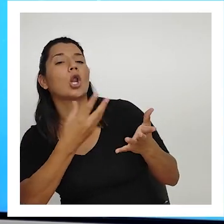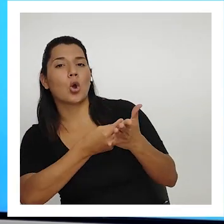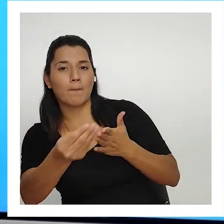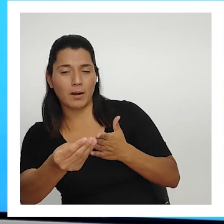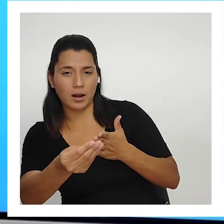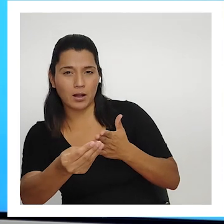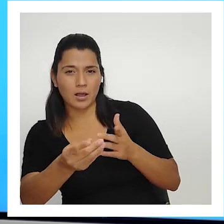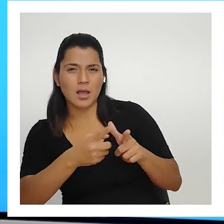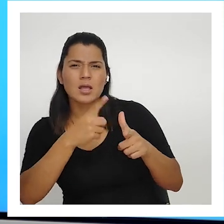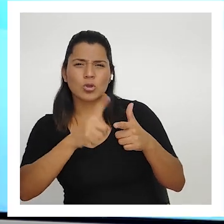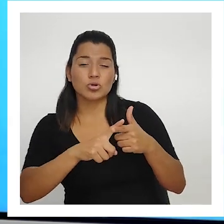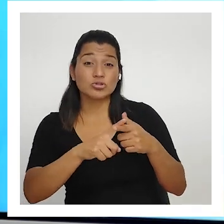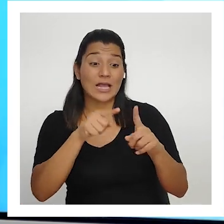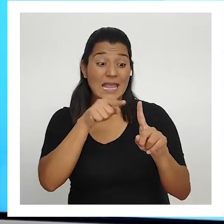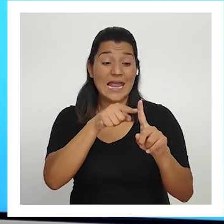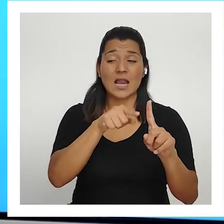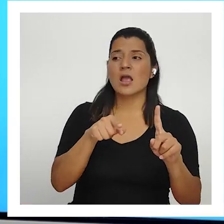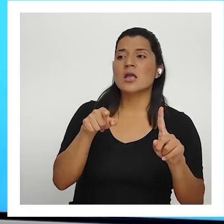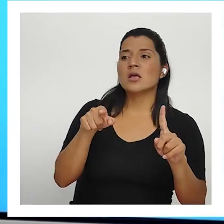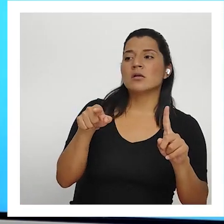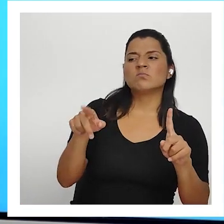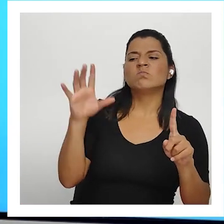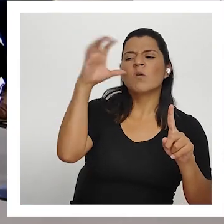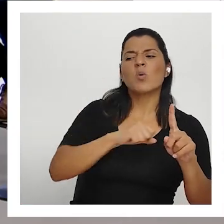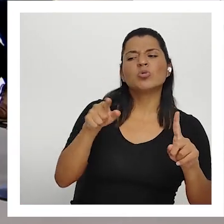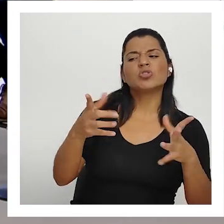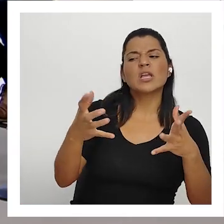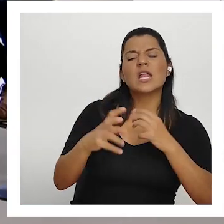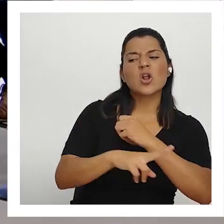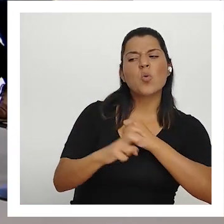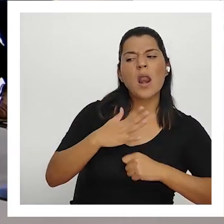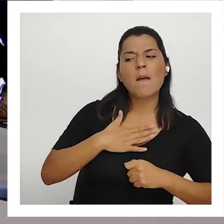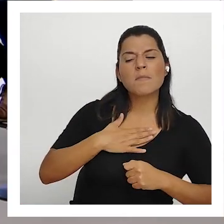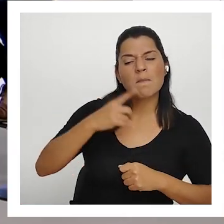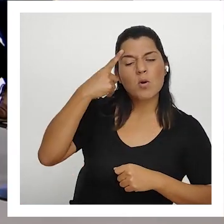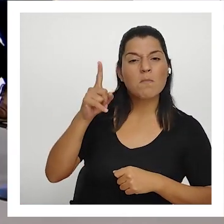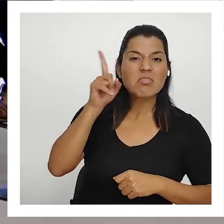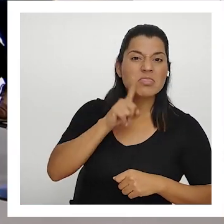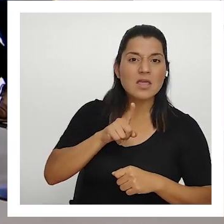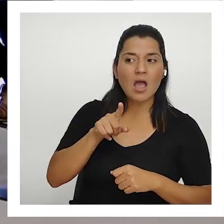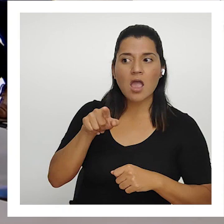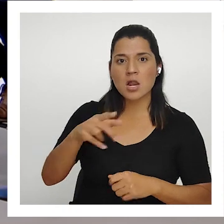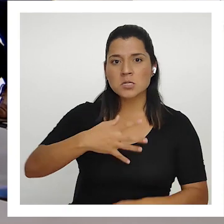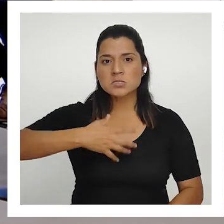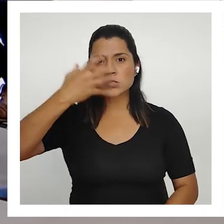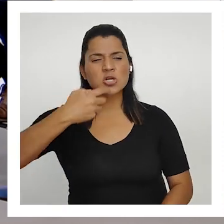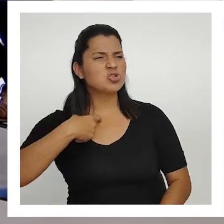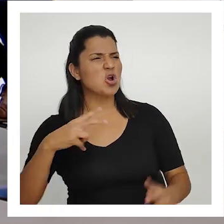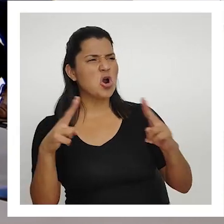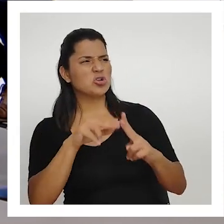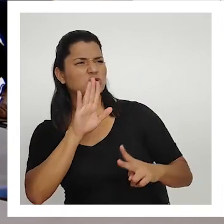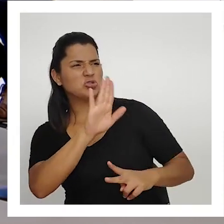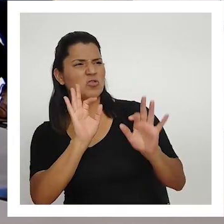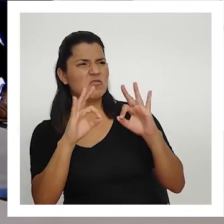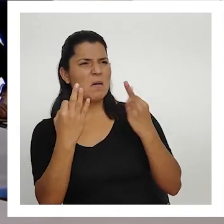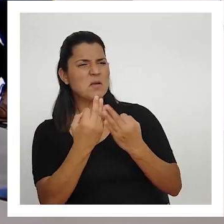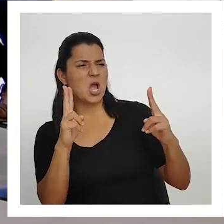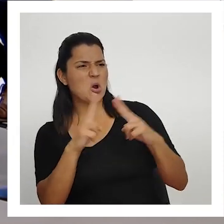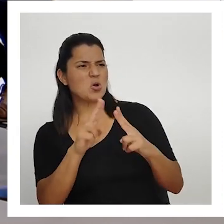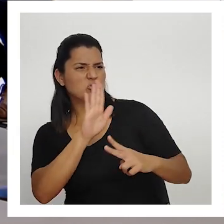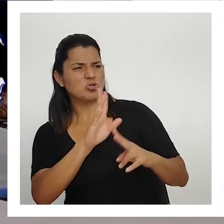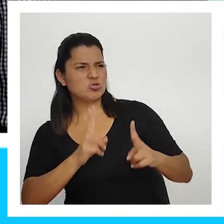de varios testimonios que recientemente han sido estafados porque están vendiendo algún producto, algún